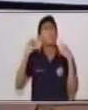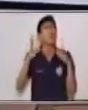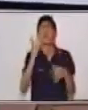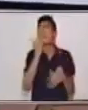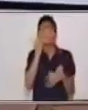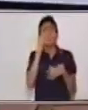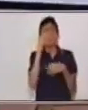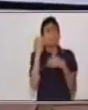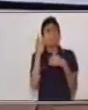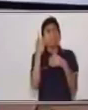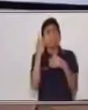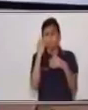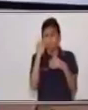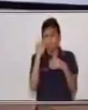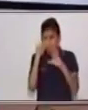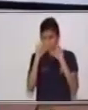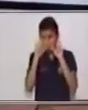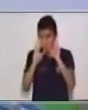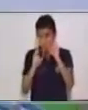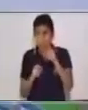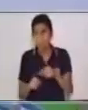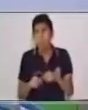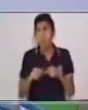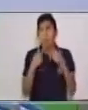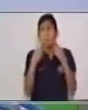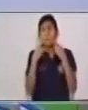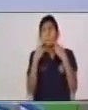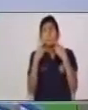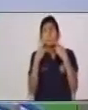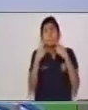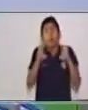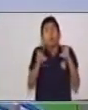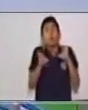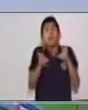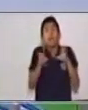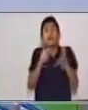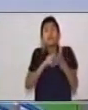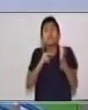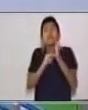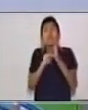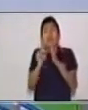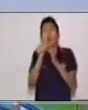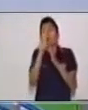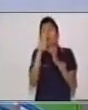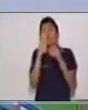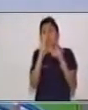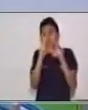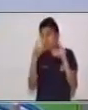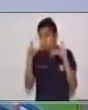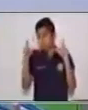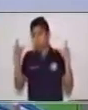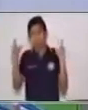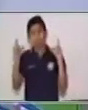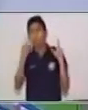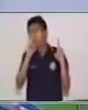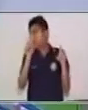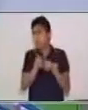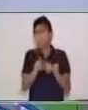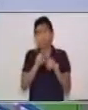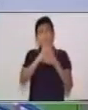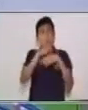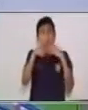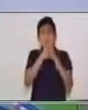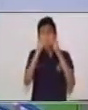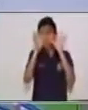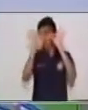van a decir ustedes. Ojo acá, pública va a formar parte de este sintagma porque es un adjetivo y por ende